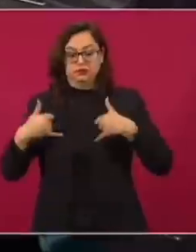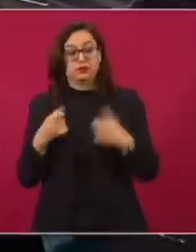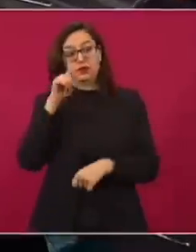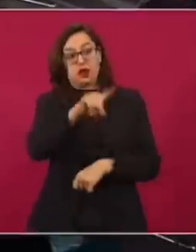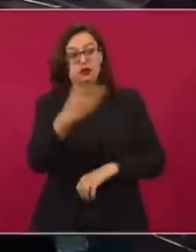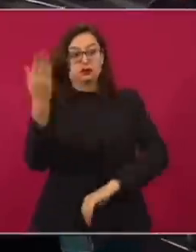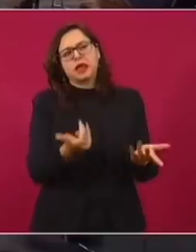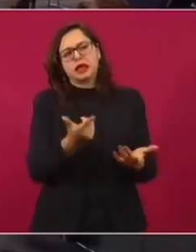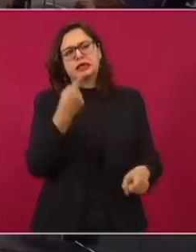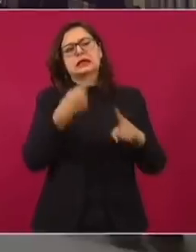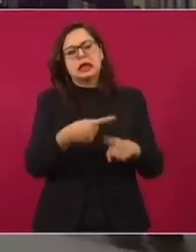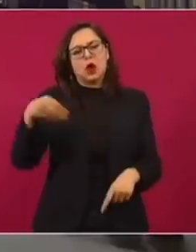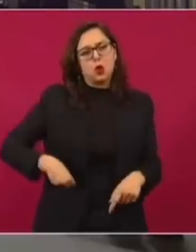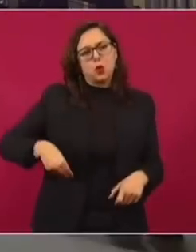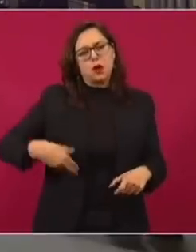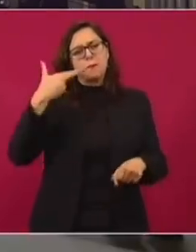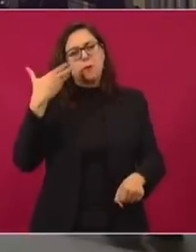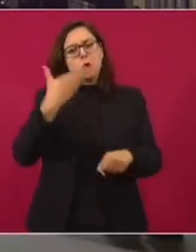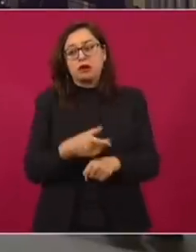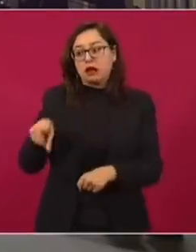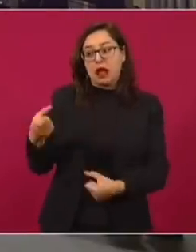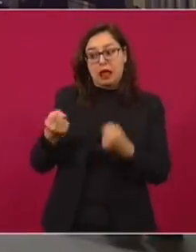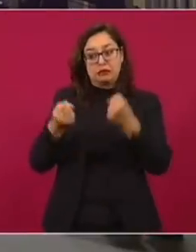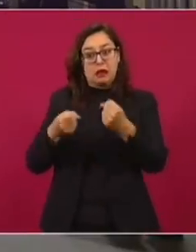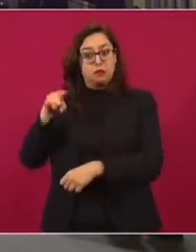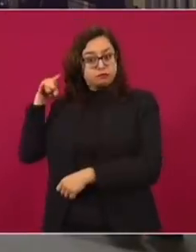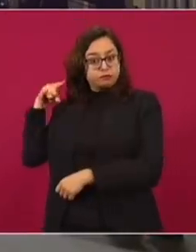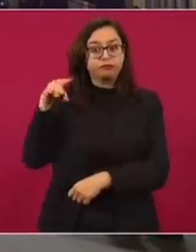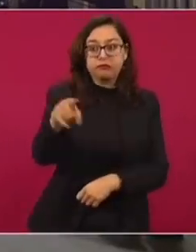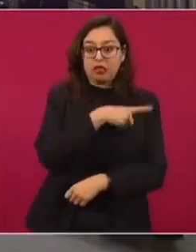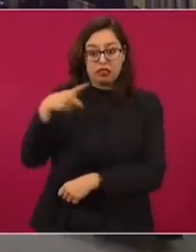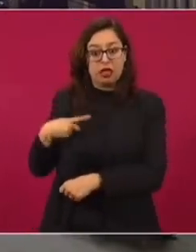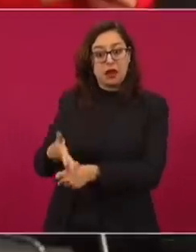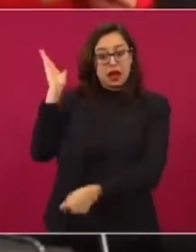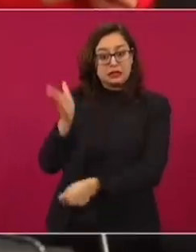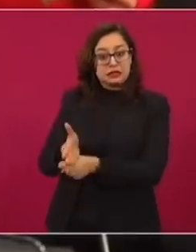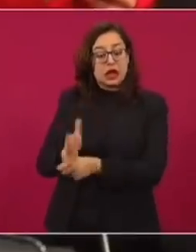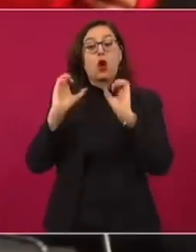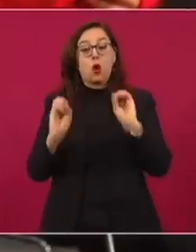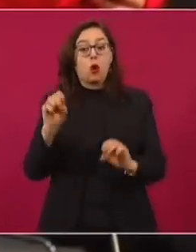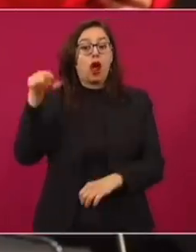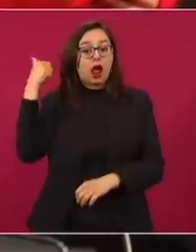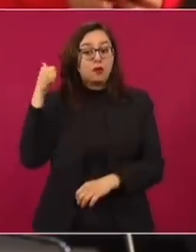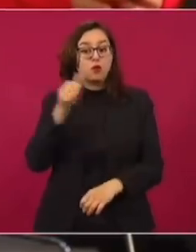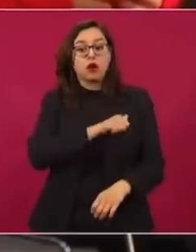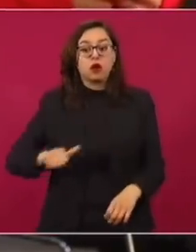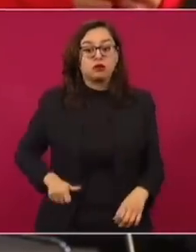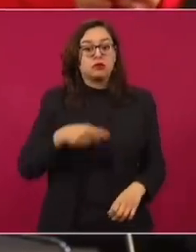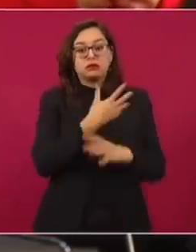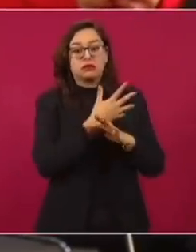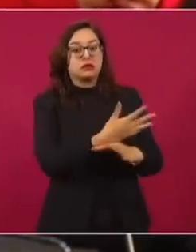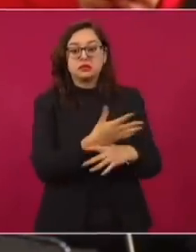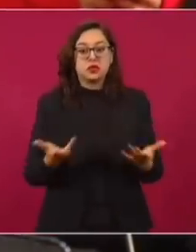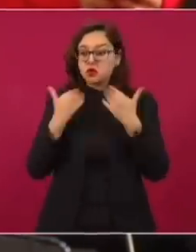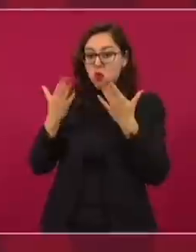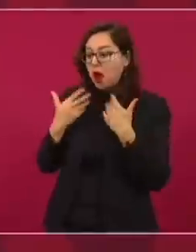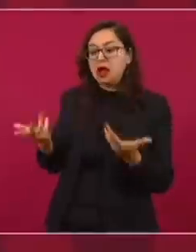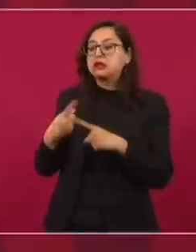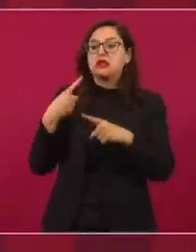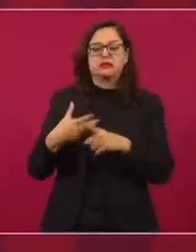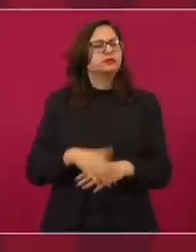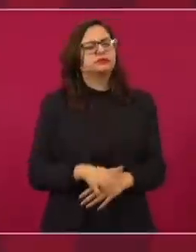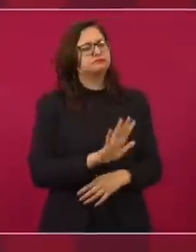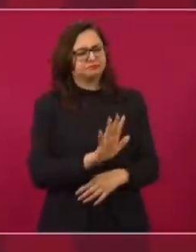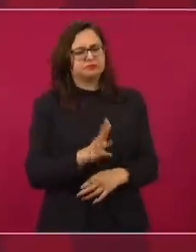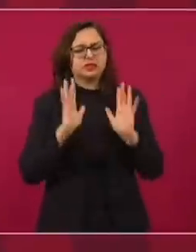falta dinero. Hay becas. A favor de que se les investigue y se castigue a quienes lanzaron ese talé. haciendo la investigación. Por el contrario, como dice la alcaldesa de Acapulco, que no hay ni siquiera quien investigar. Se está haciendo la investigación,